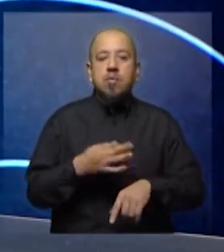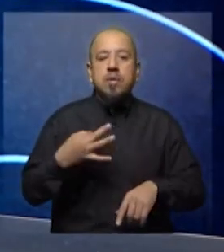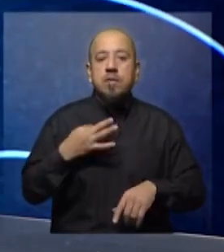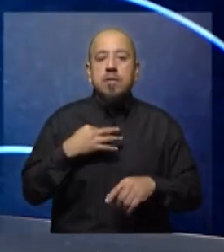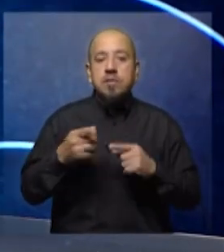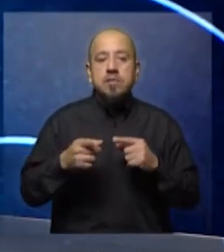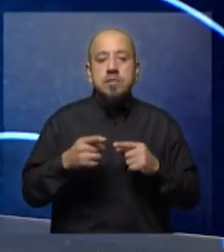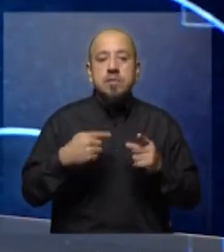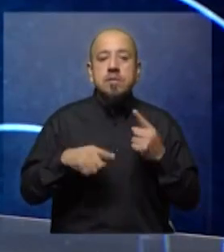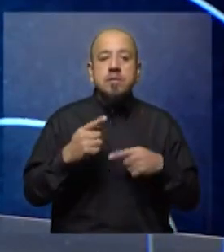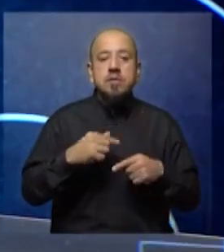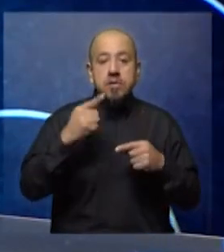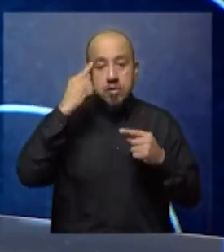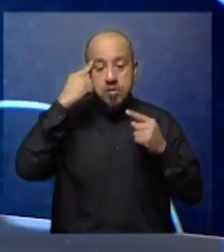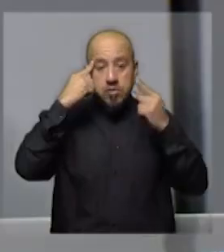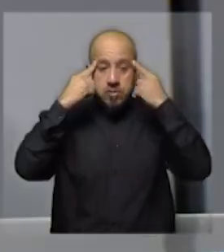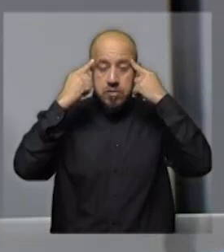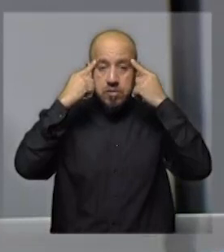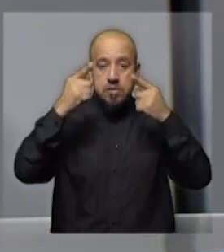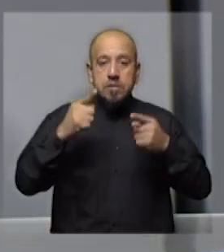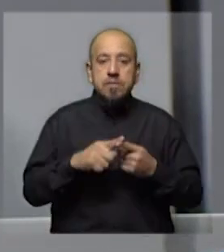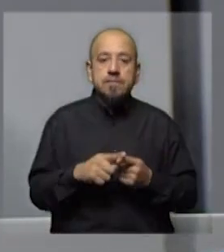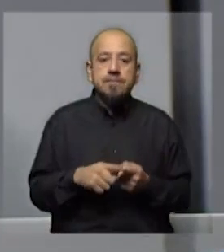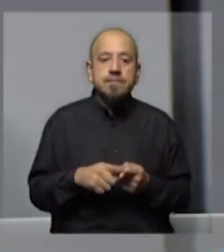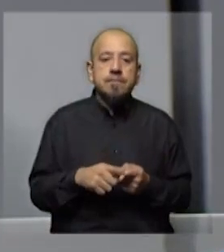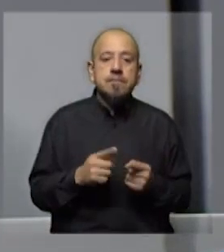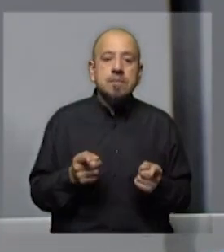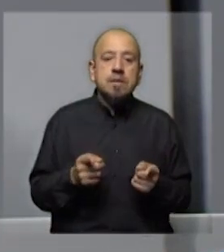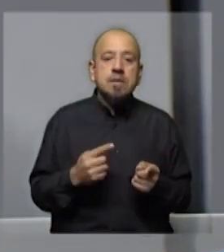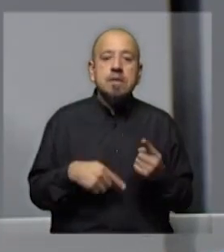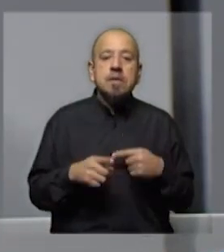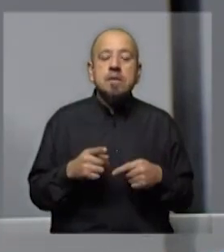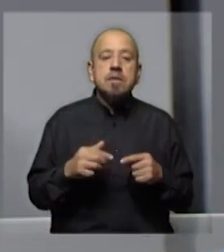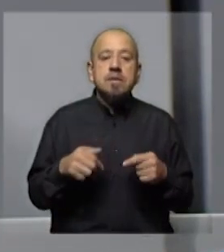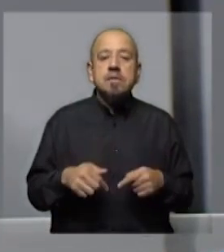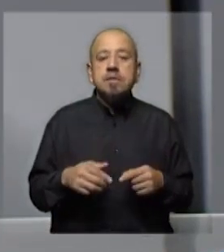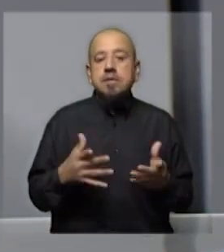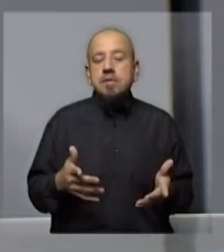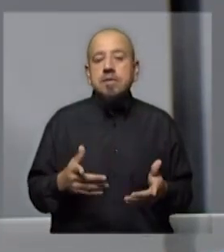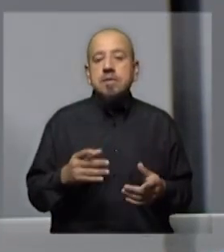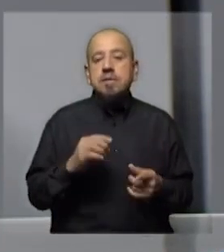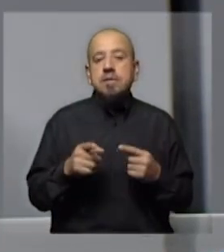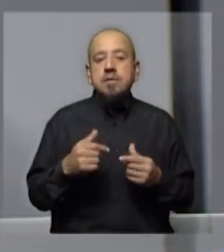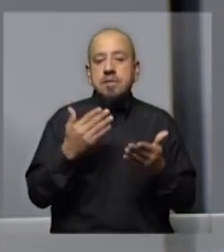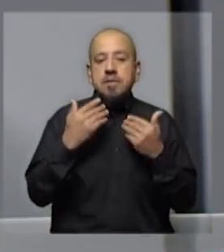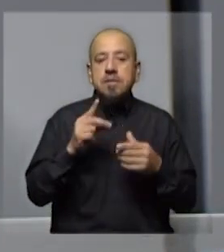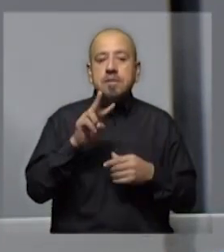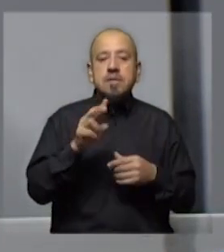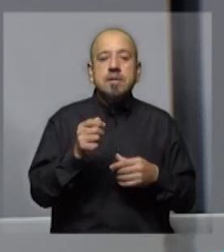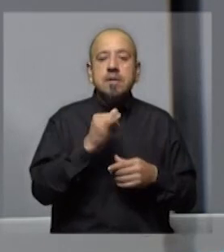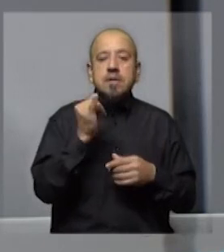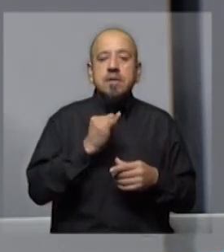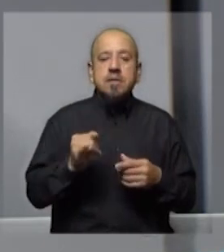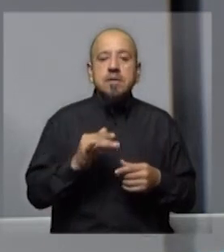esos fermentos pensantes hablando de que no tampoco alcanza un bloque de la letra chica para hablar de baferreyra pero